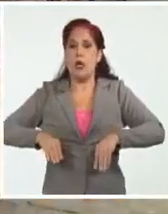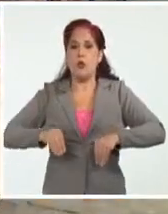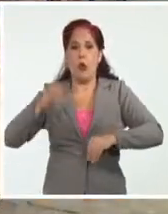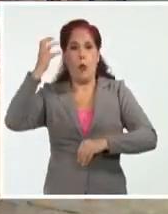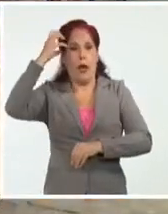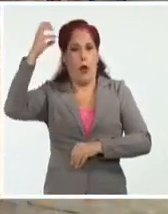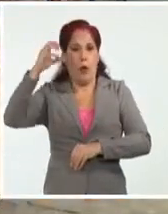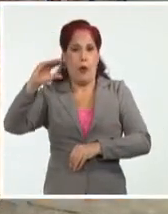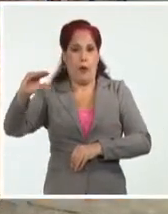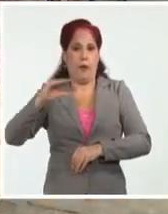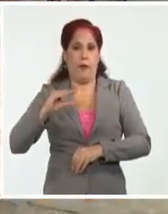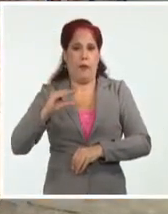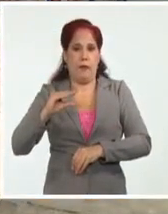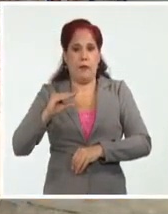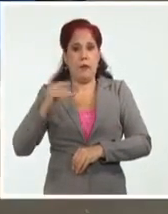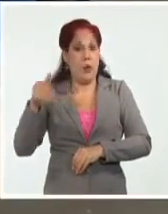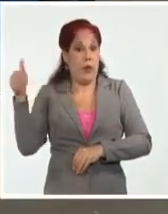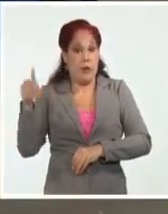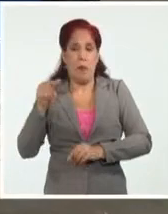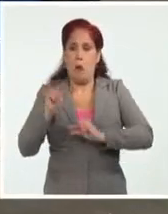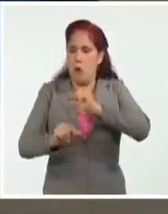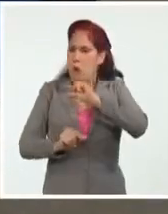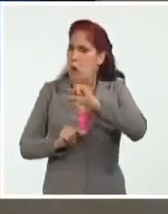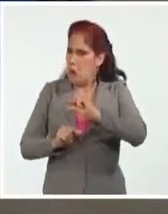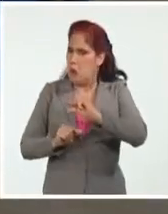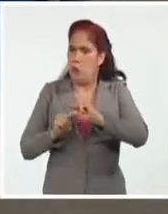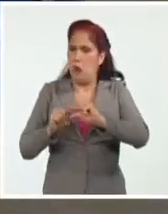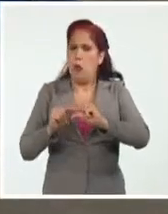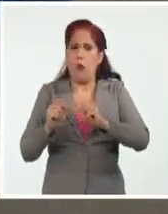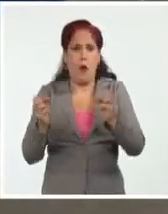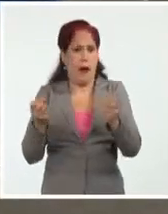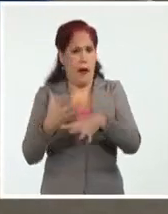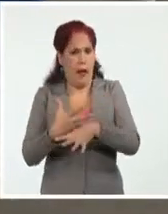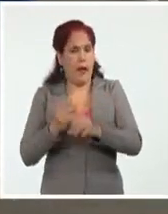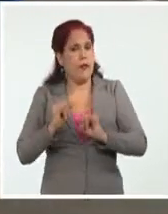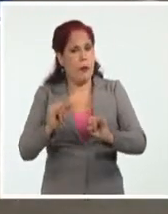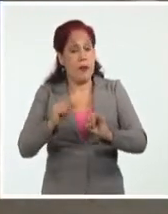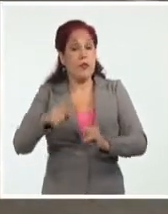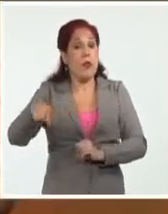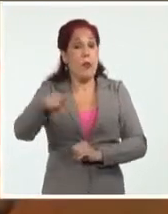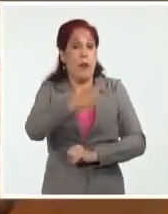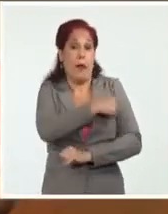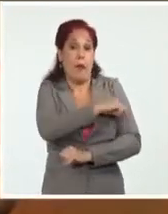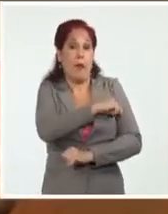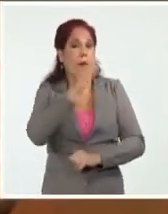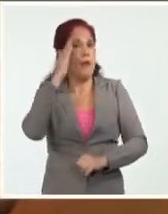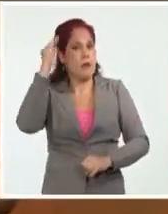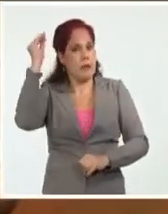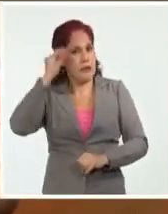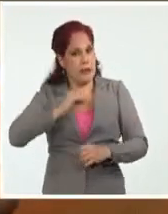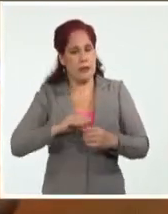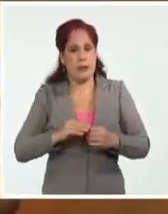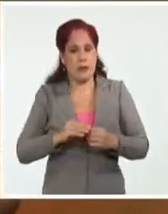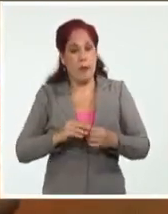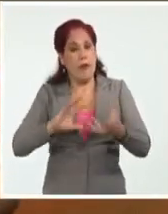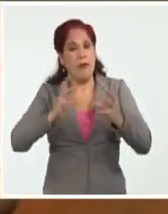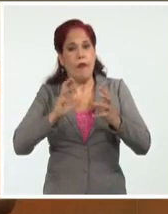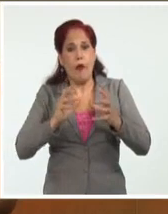del Estado. Todo lo que llegue se incorporará, se pondrá de forma transparente la información a la población. Hay un